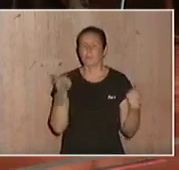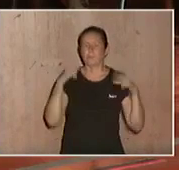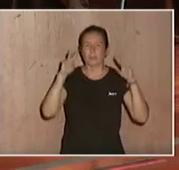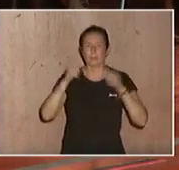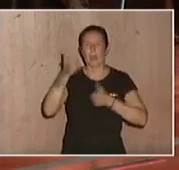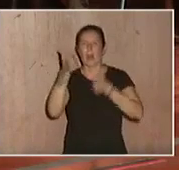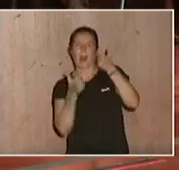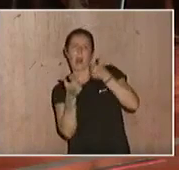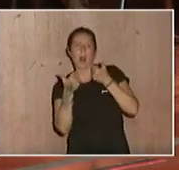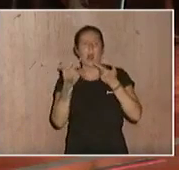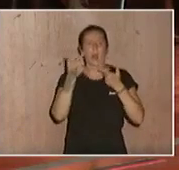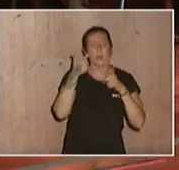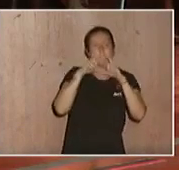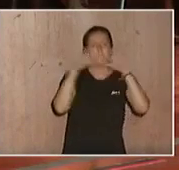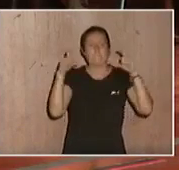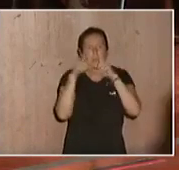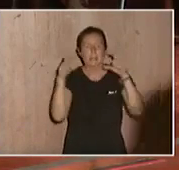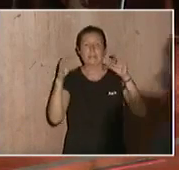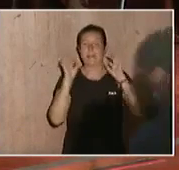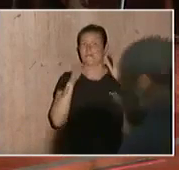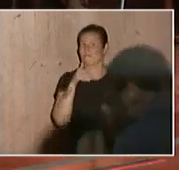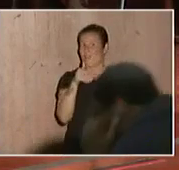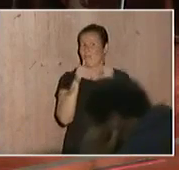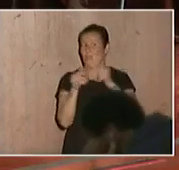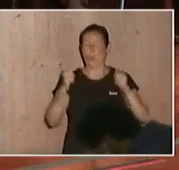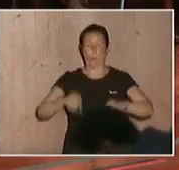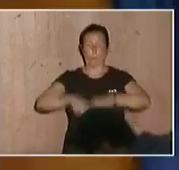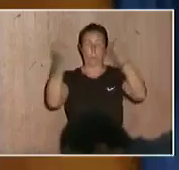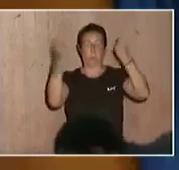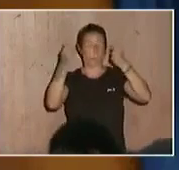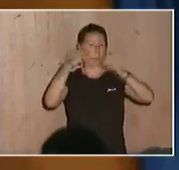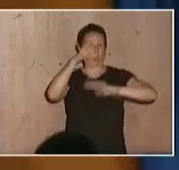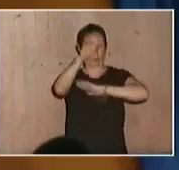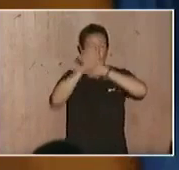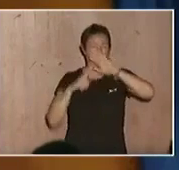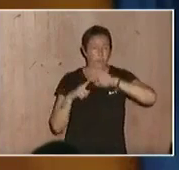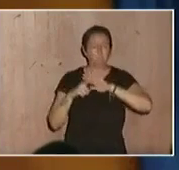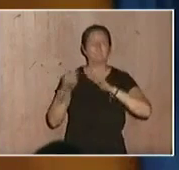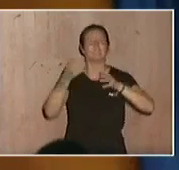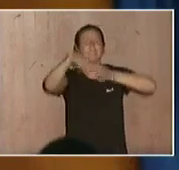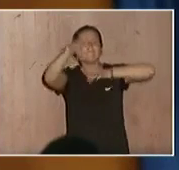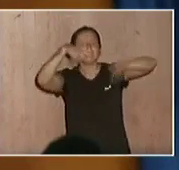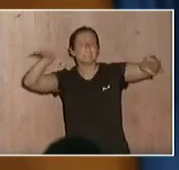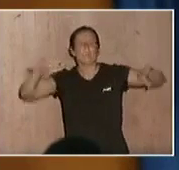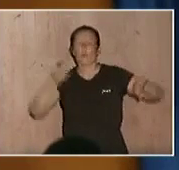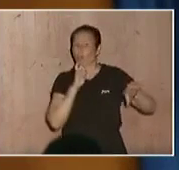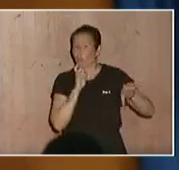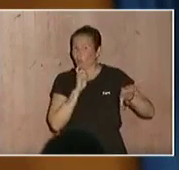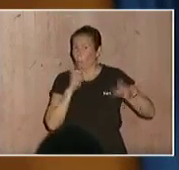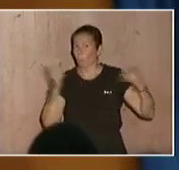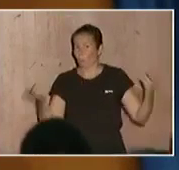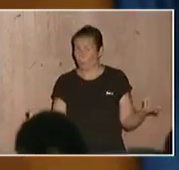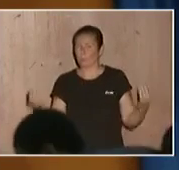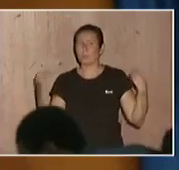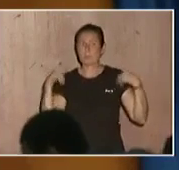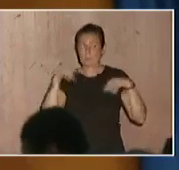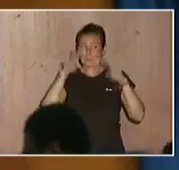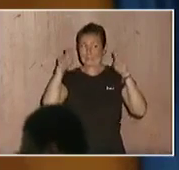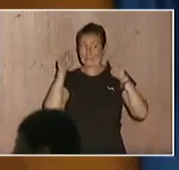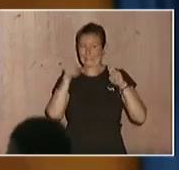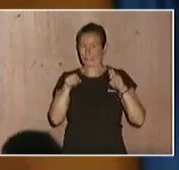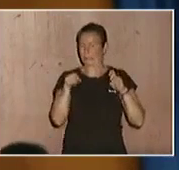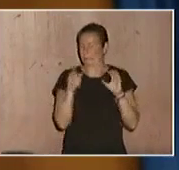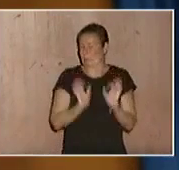liquidación de una empresa en quiebra entre sus acreedores? Esta cuestión, que se refiere a un problema muy